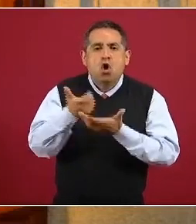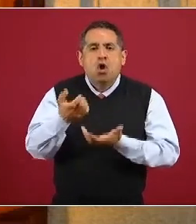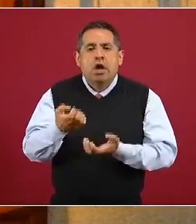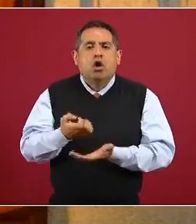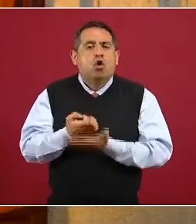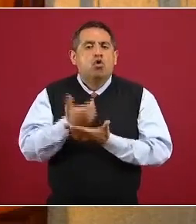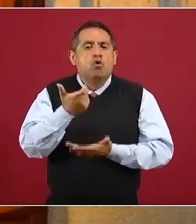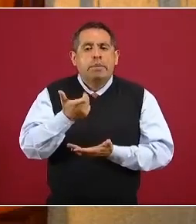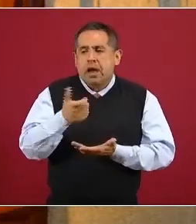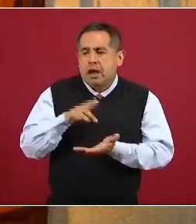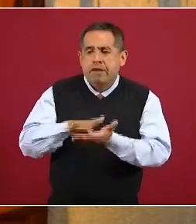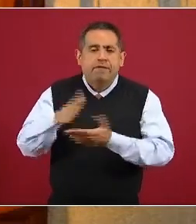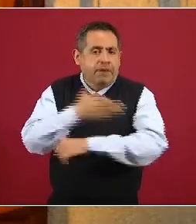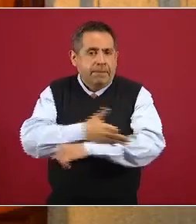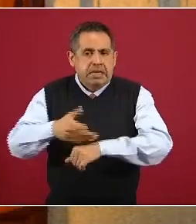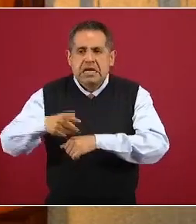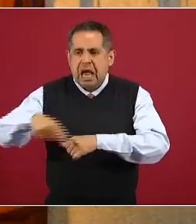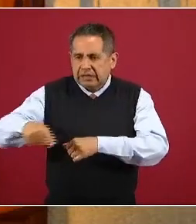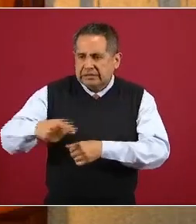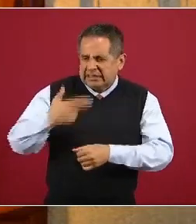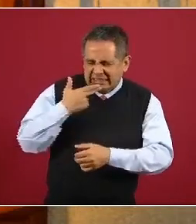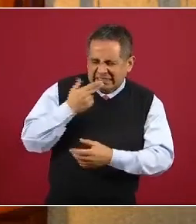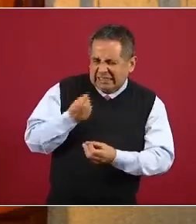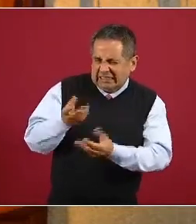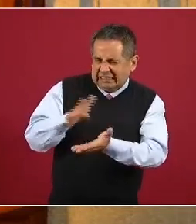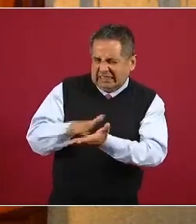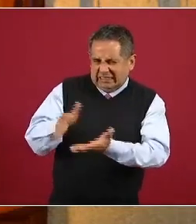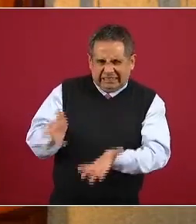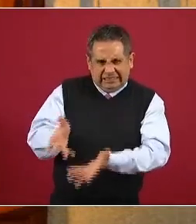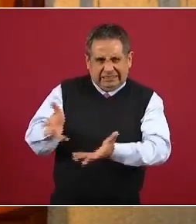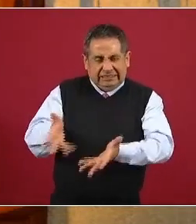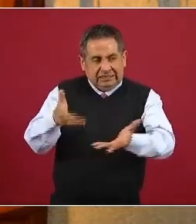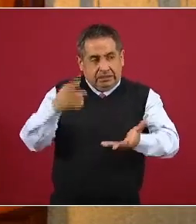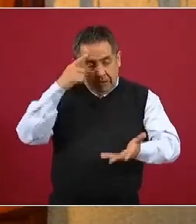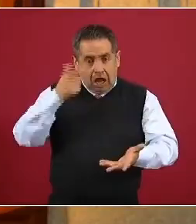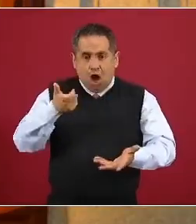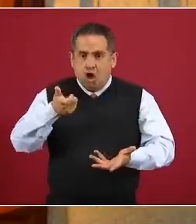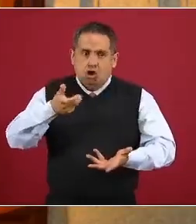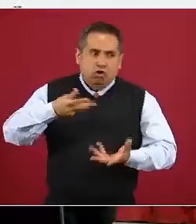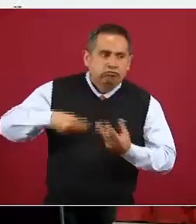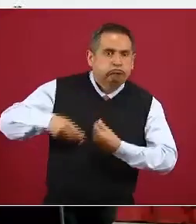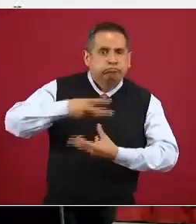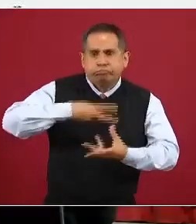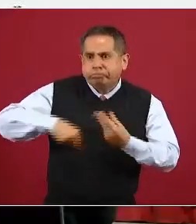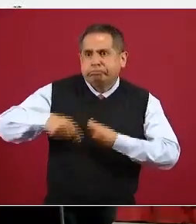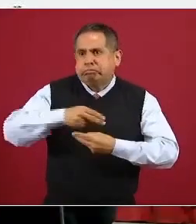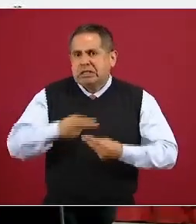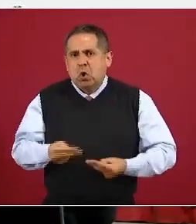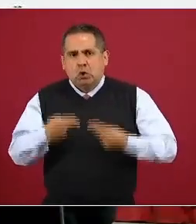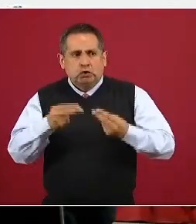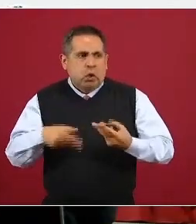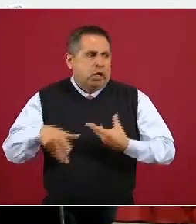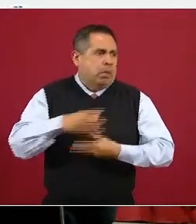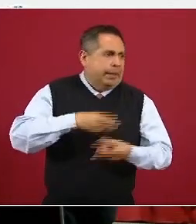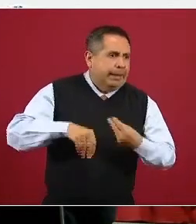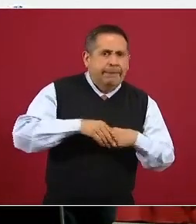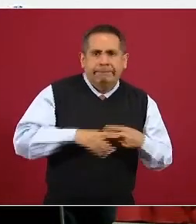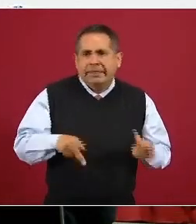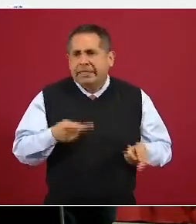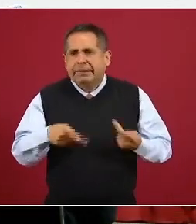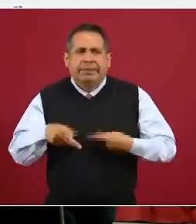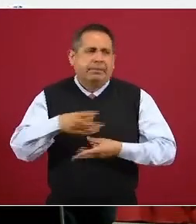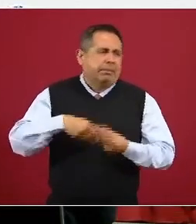familiar, que pueda impulsar el mercado interno,